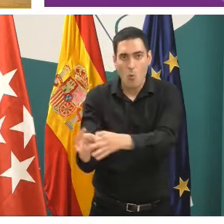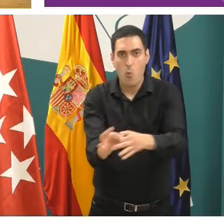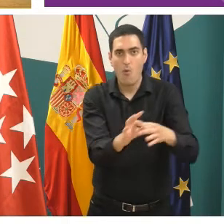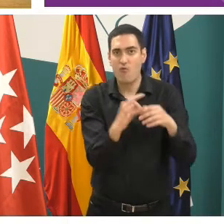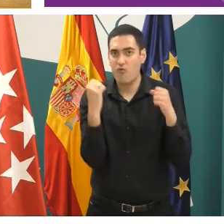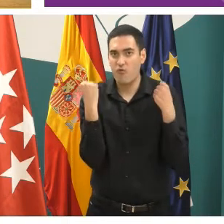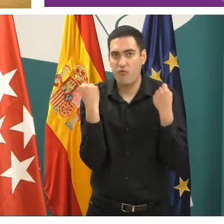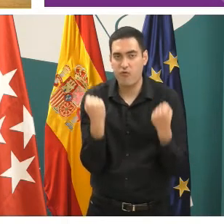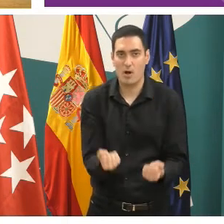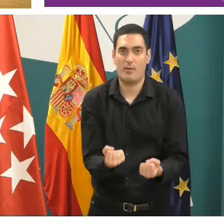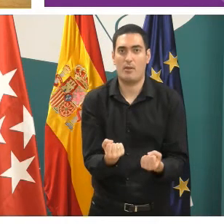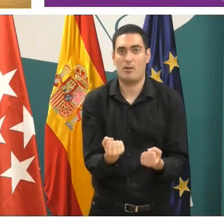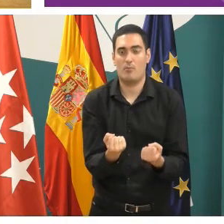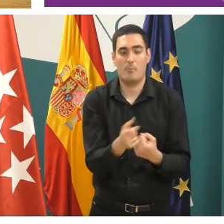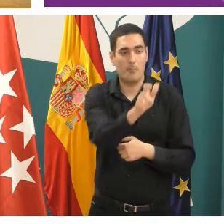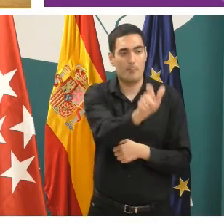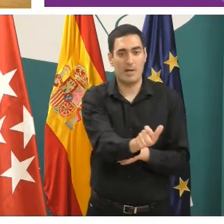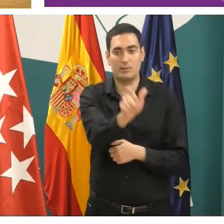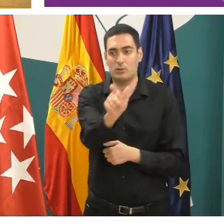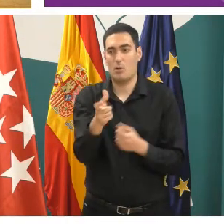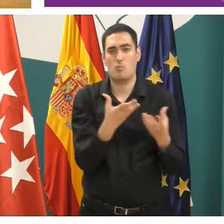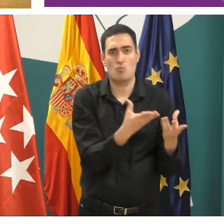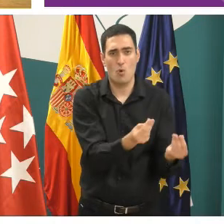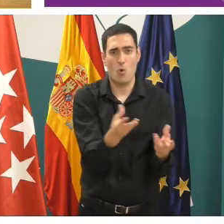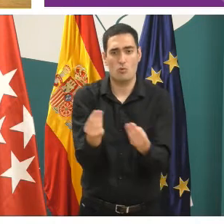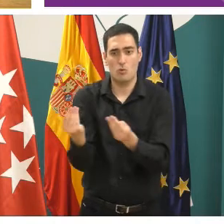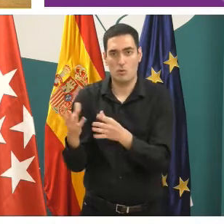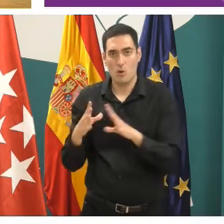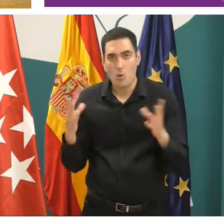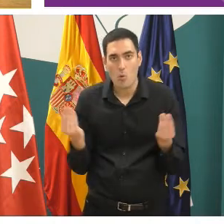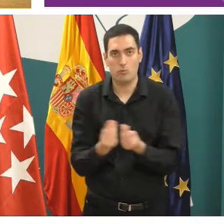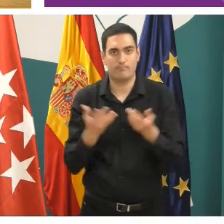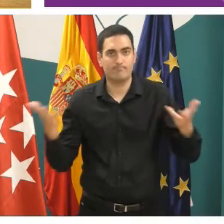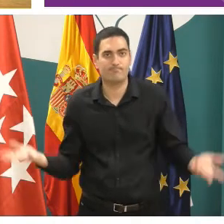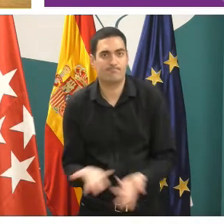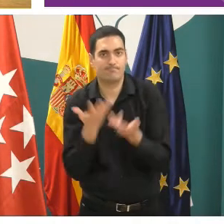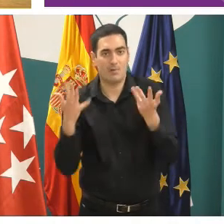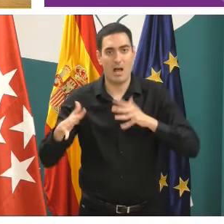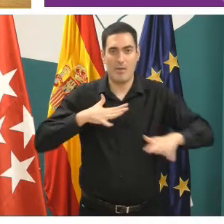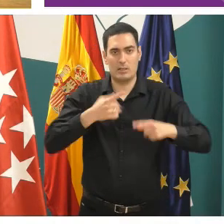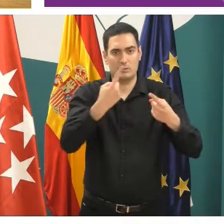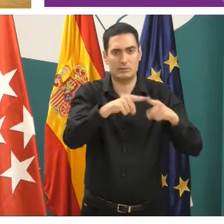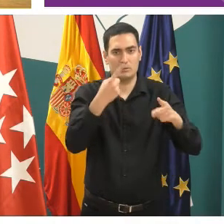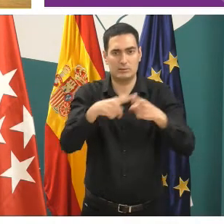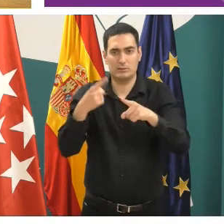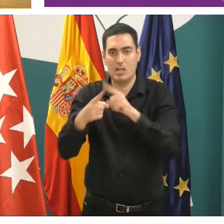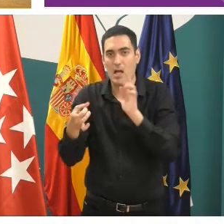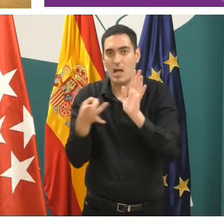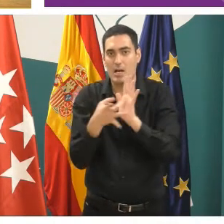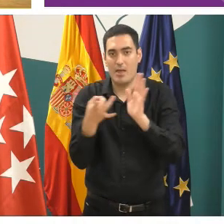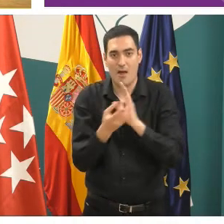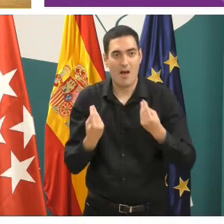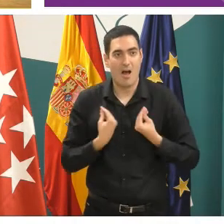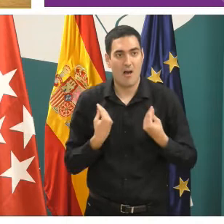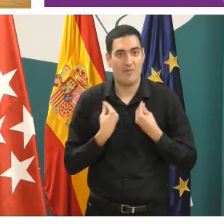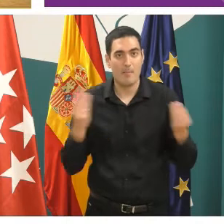de lo que tiene el que muchas personas se junten y promuevan diferentes acciones en su mejor calidad de vida, pues al